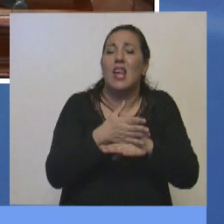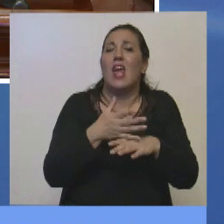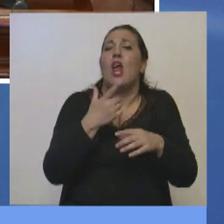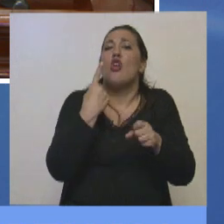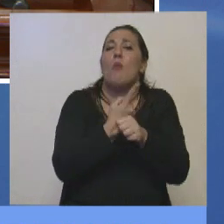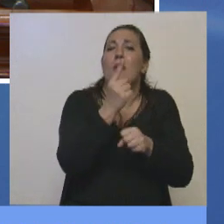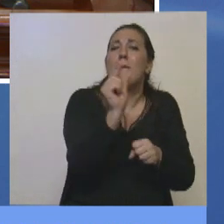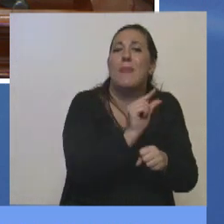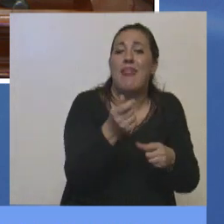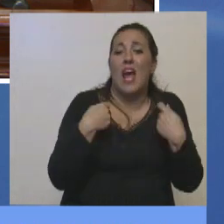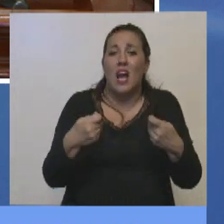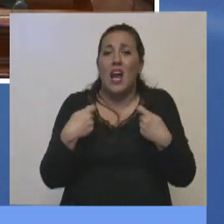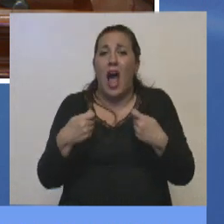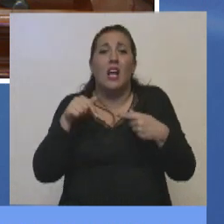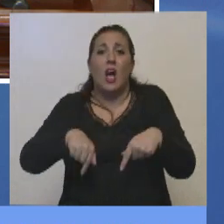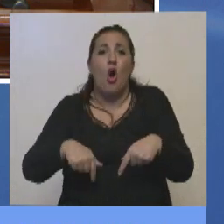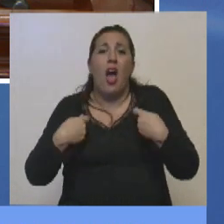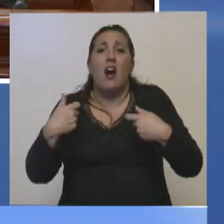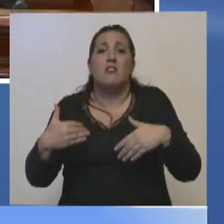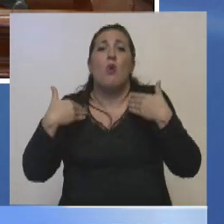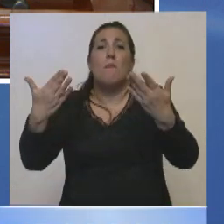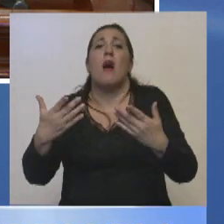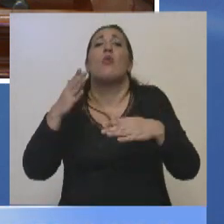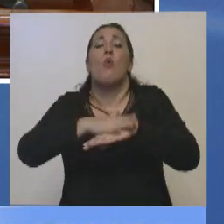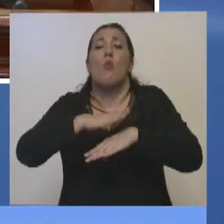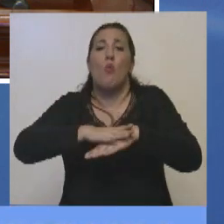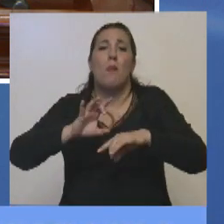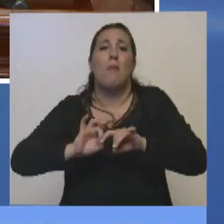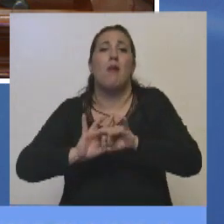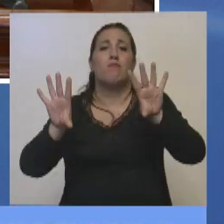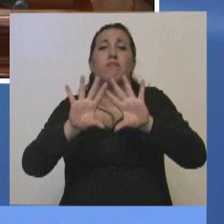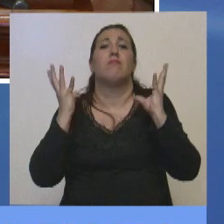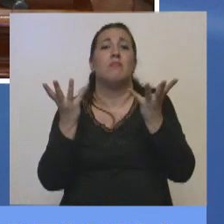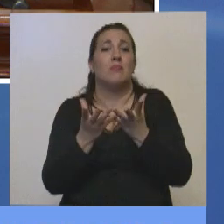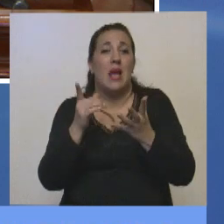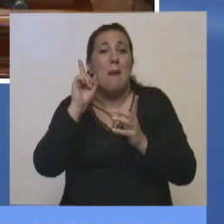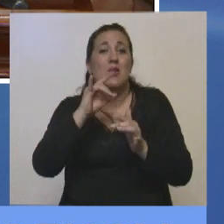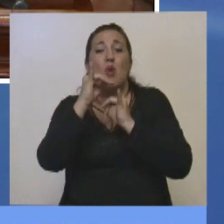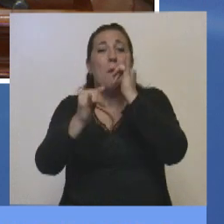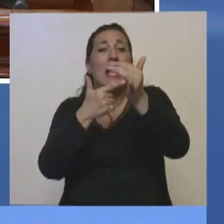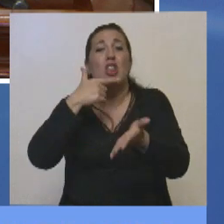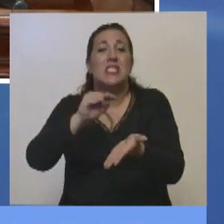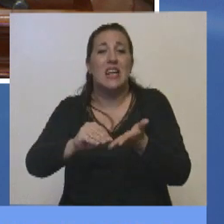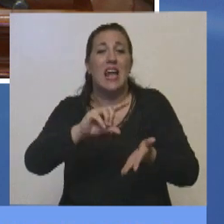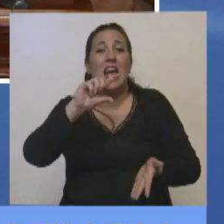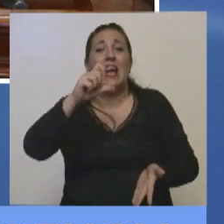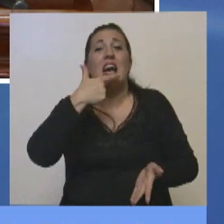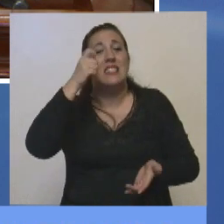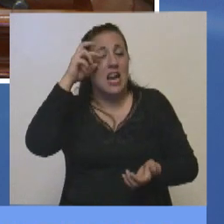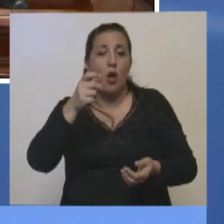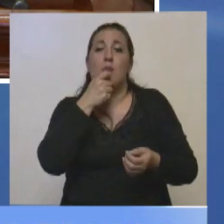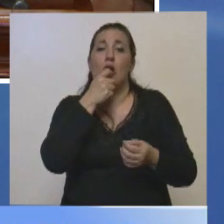notablemente porque apareció la pandemia y lo dijo bien el senador k serio pero si uno suma el